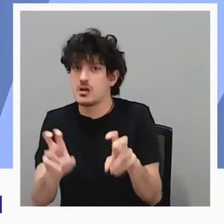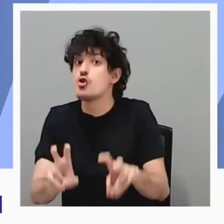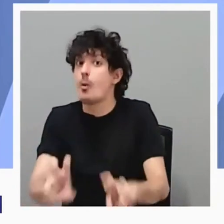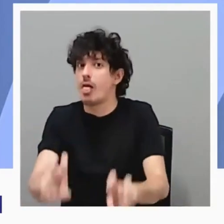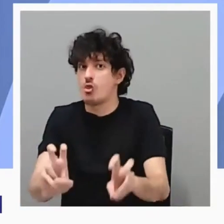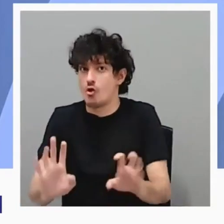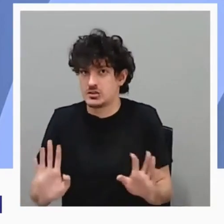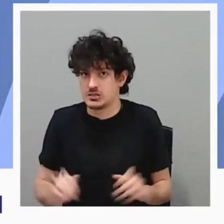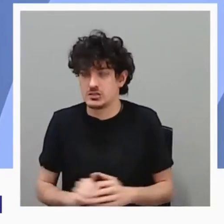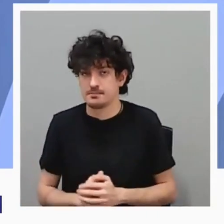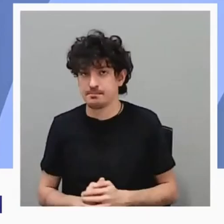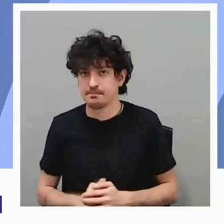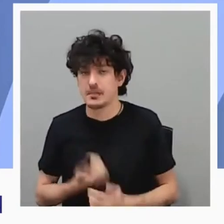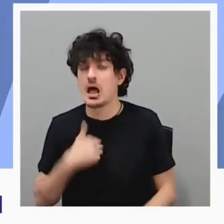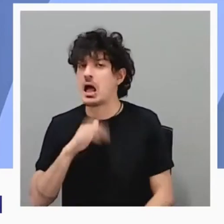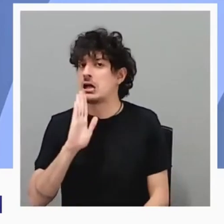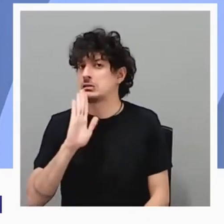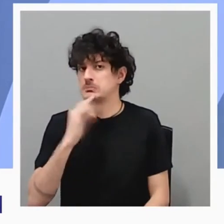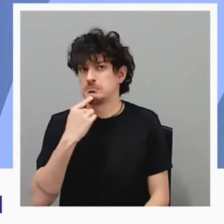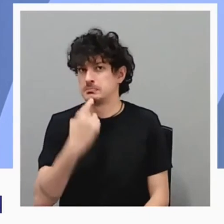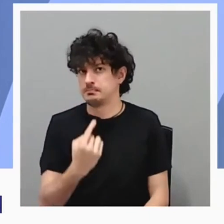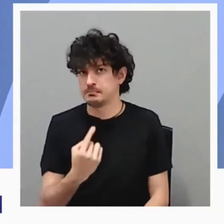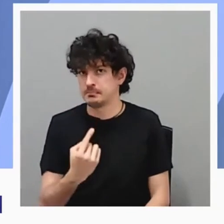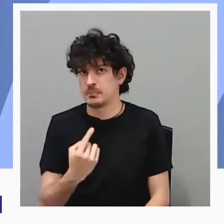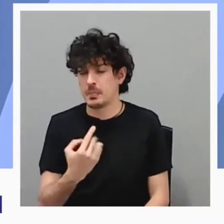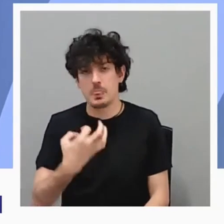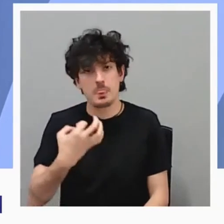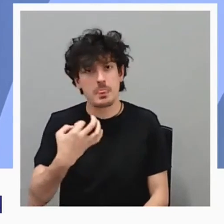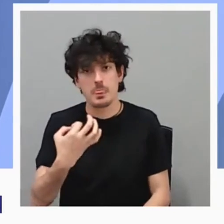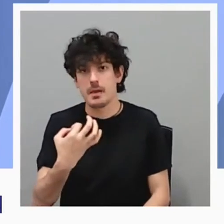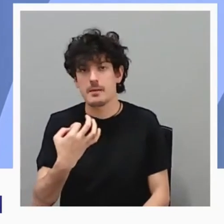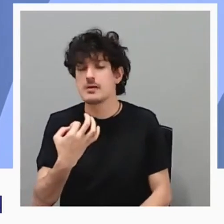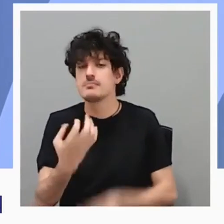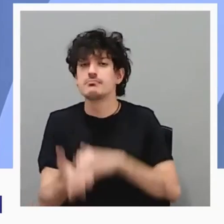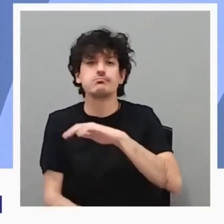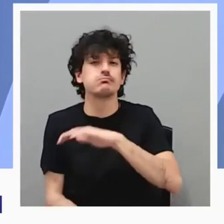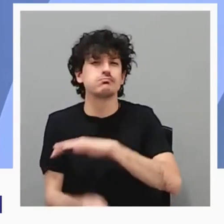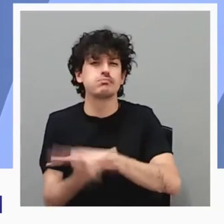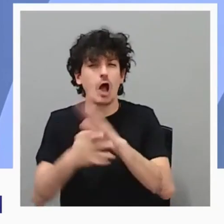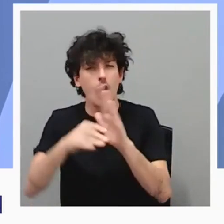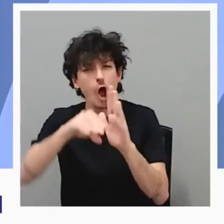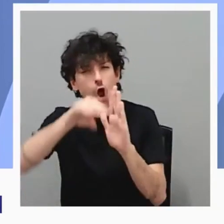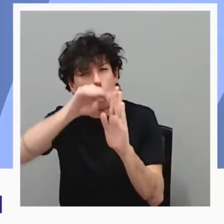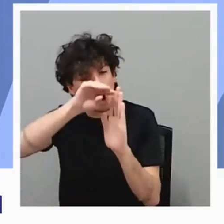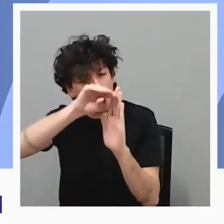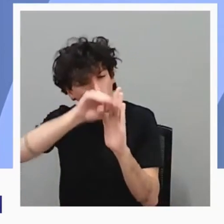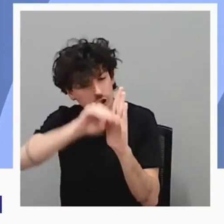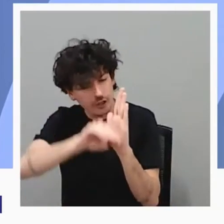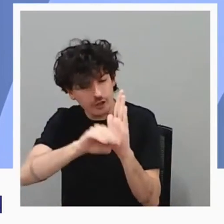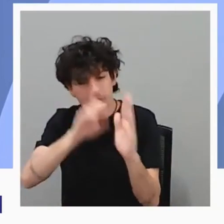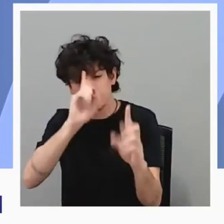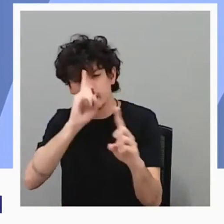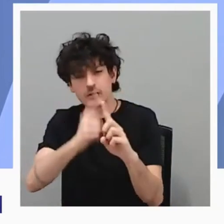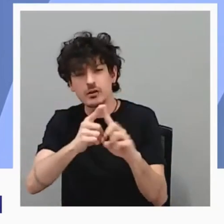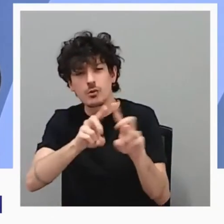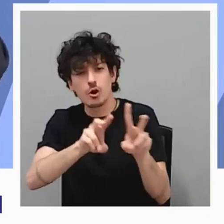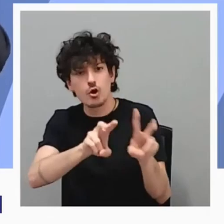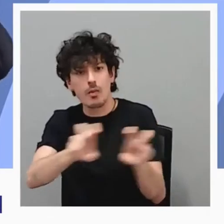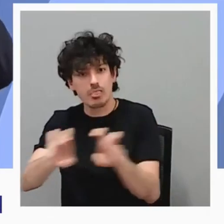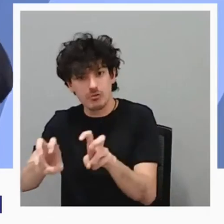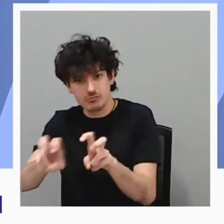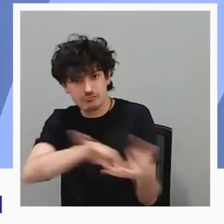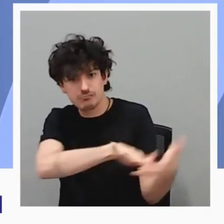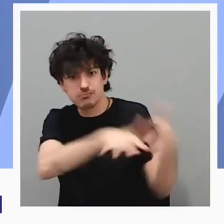como decía antes, que tenemos que crear las condiciones para que esa innovación sea posible.